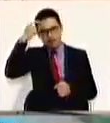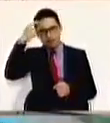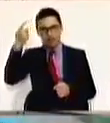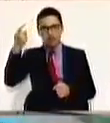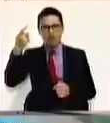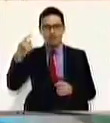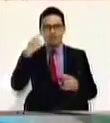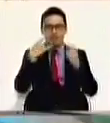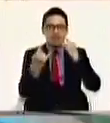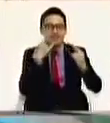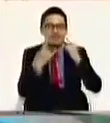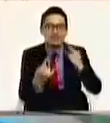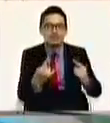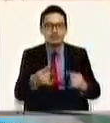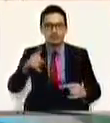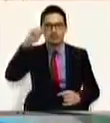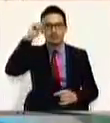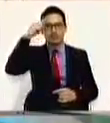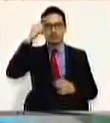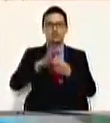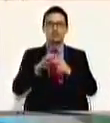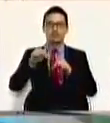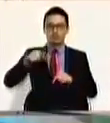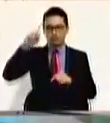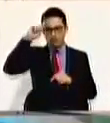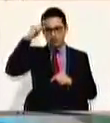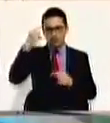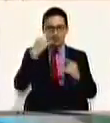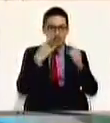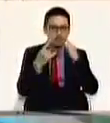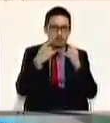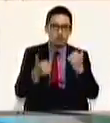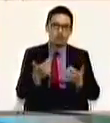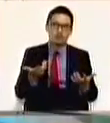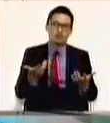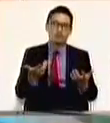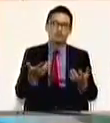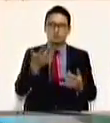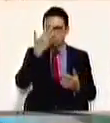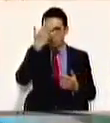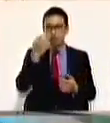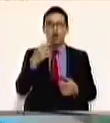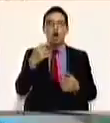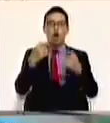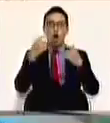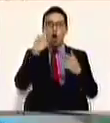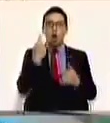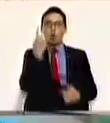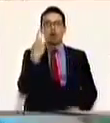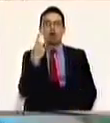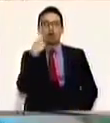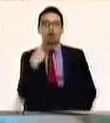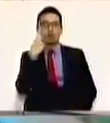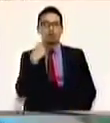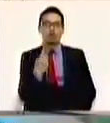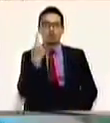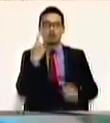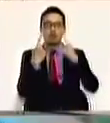intereses del gobierno? ¿Qué intereses representa este gobierno? ¿Por qué lloramos por un solo ojo a propósito de este tema?